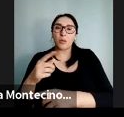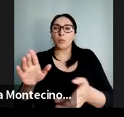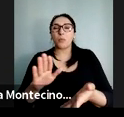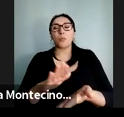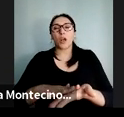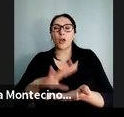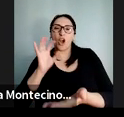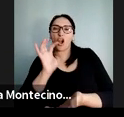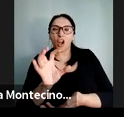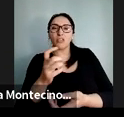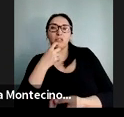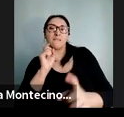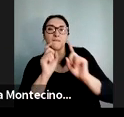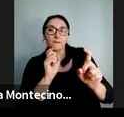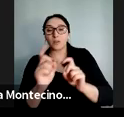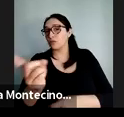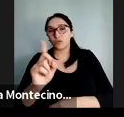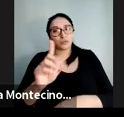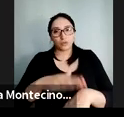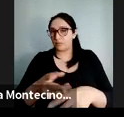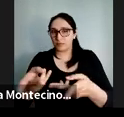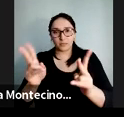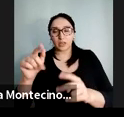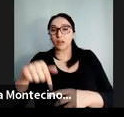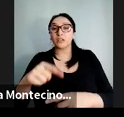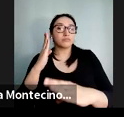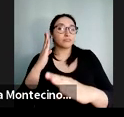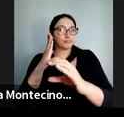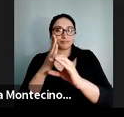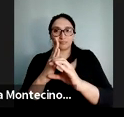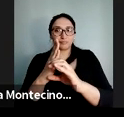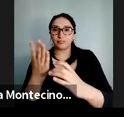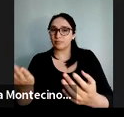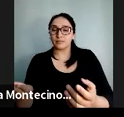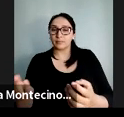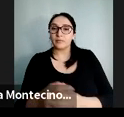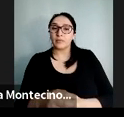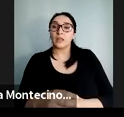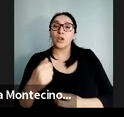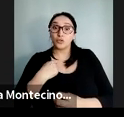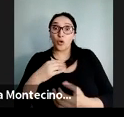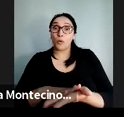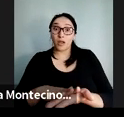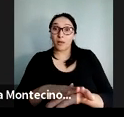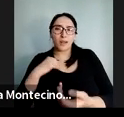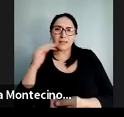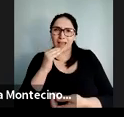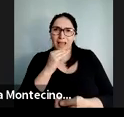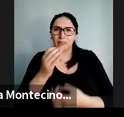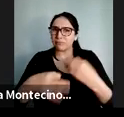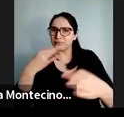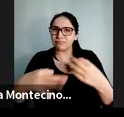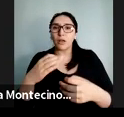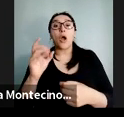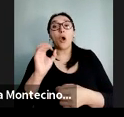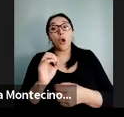permitidos. Esa es la idea de este espacio también. Si voy muy rápido, si hay algo que quieran